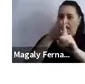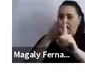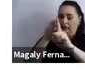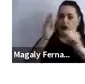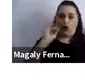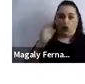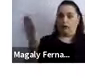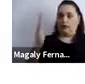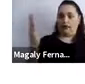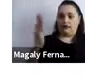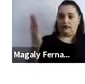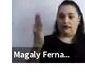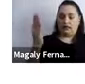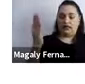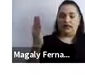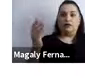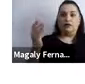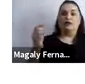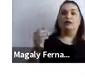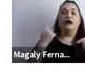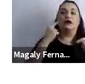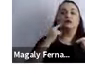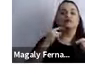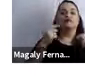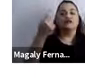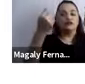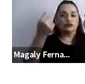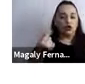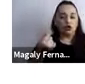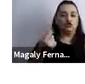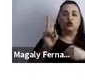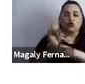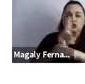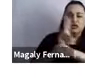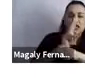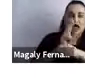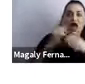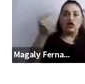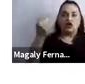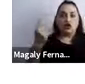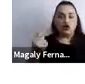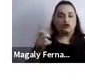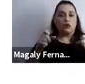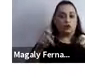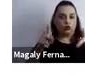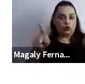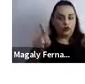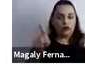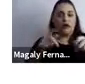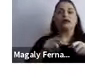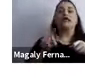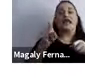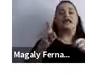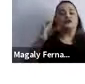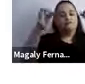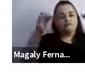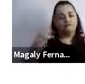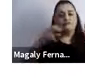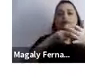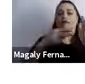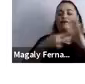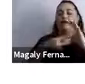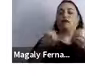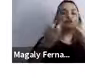comparativa en términos económicos de coste-utilidad, de coste-oportunidad, y eso define